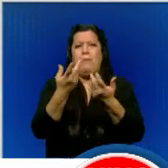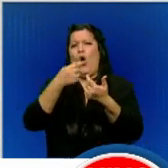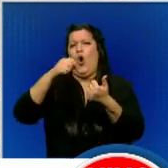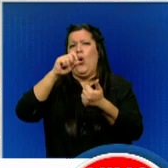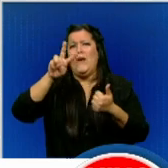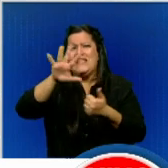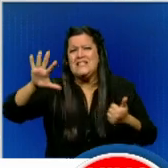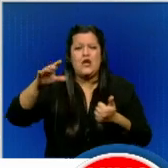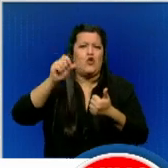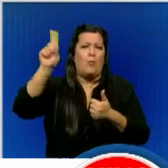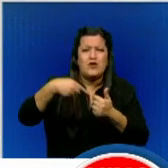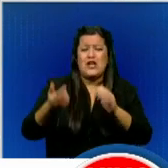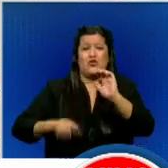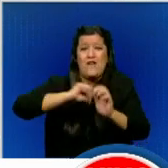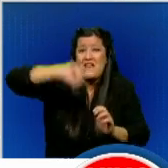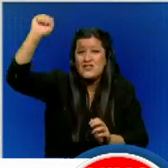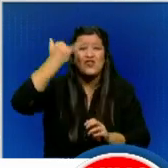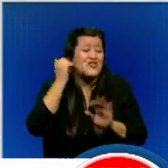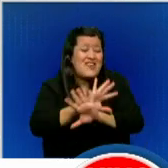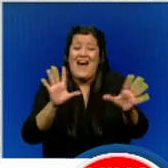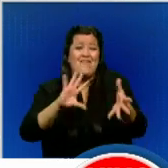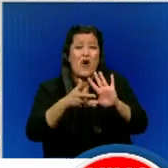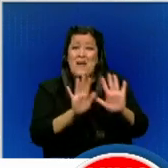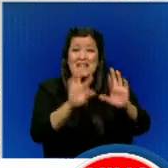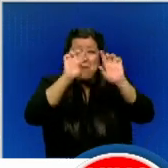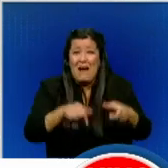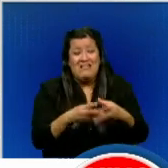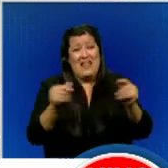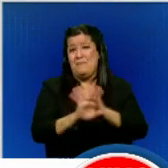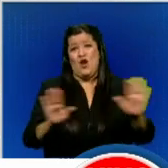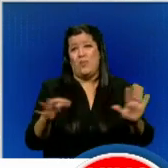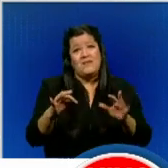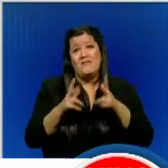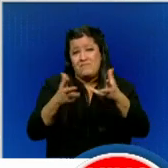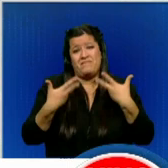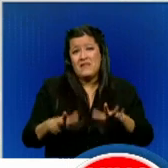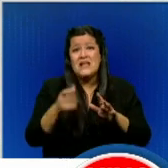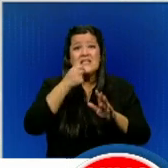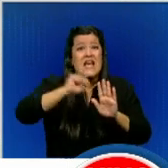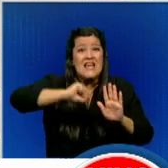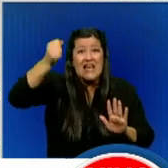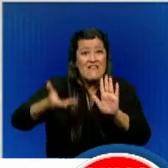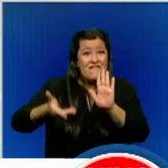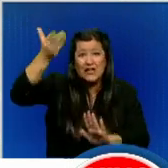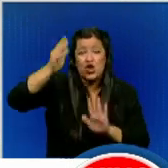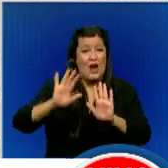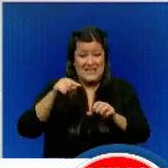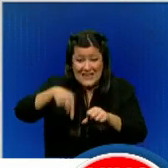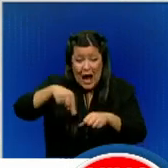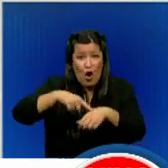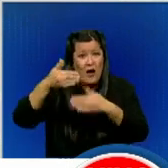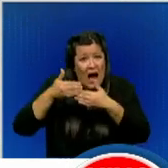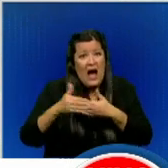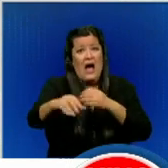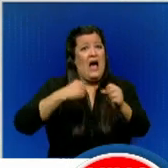inflación está agotado el modelo muchachos lo digo sinceramente vamos a tener esta inflación severa de aquí hasta que nos